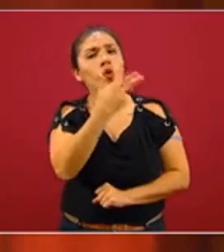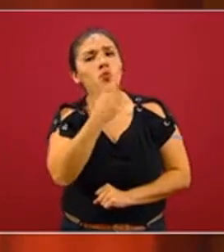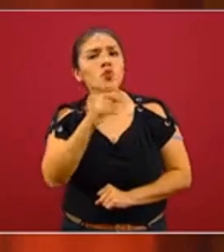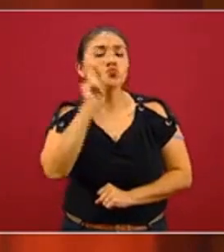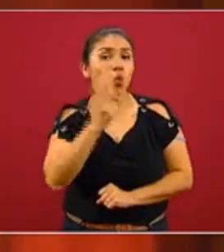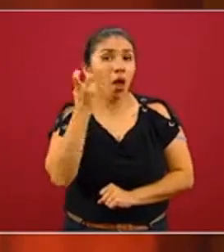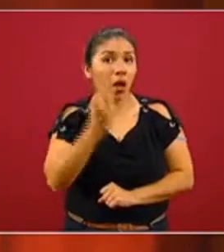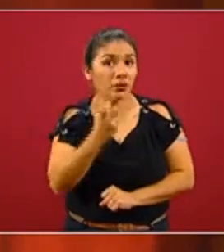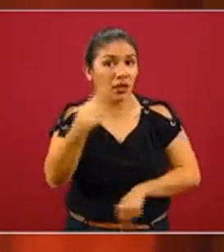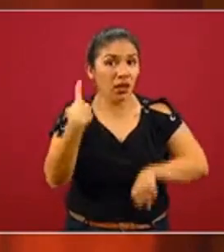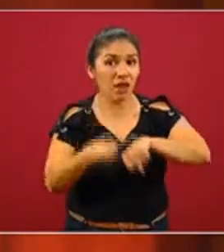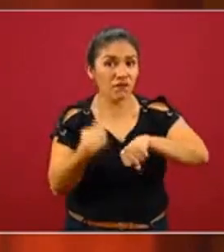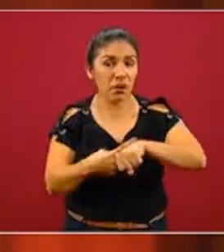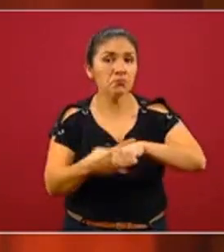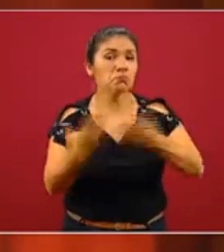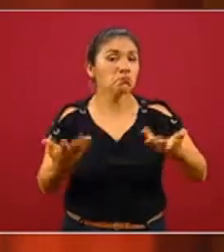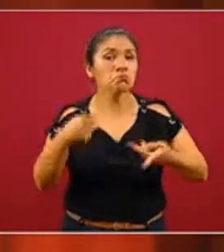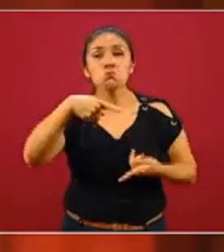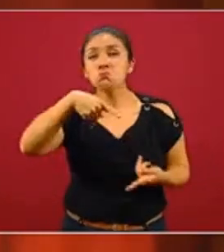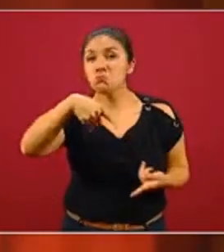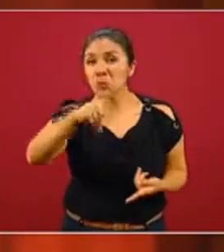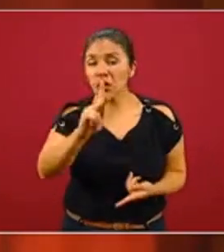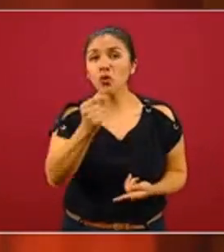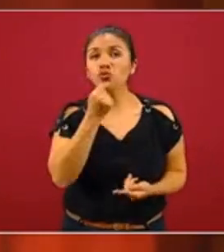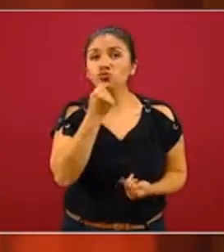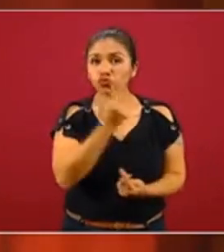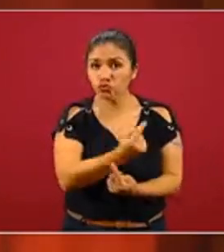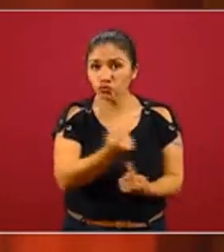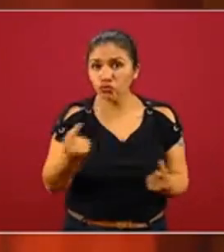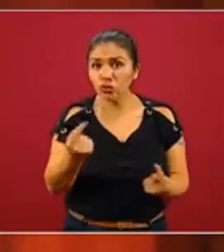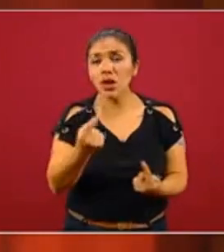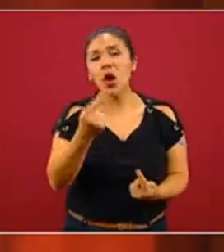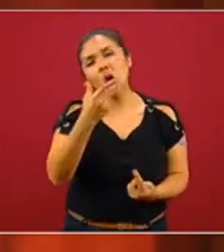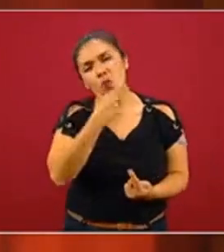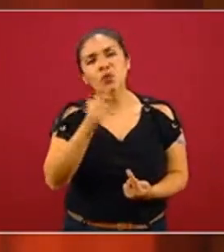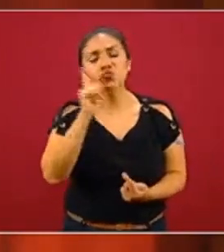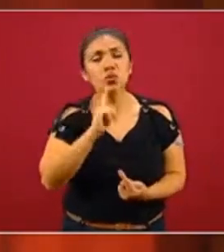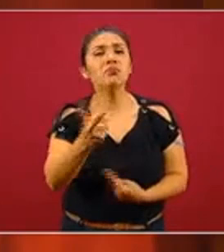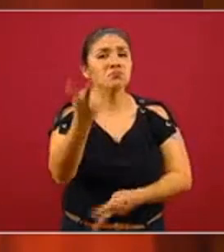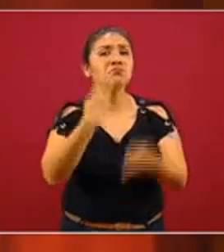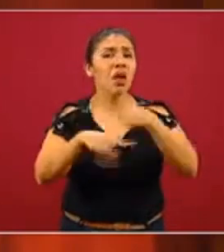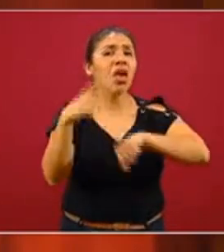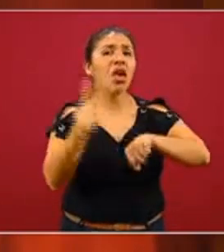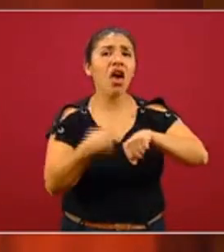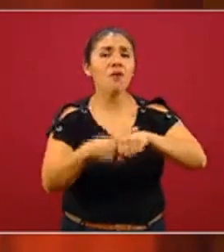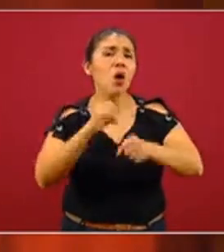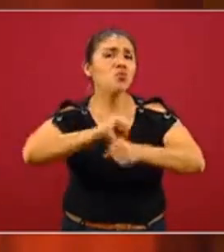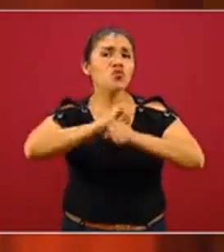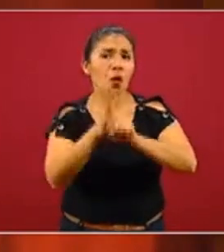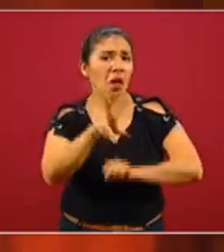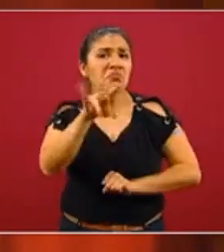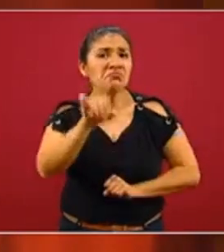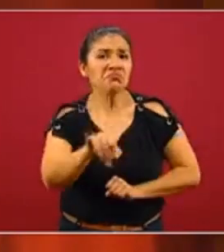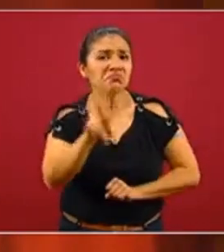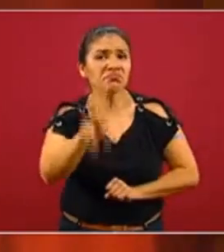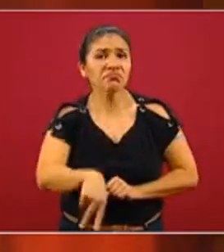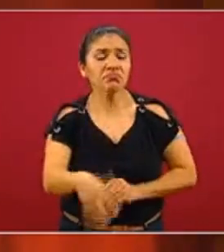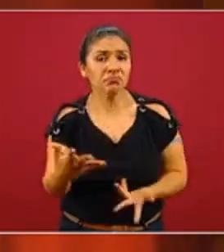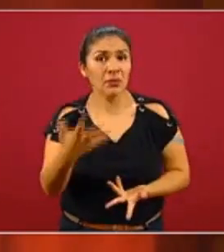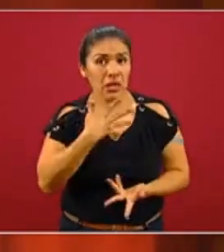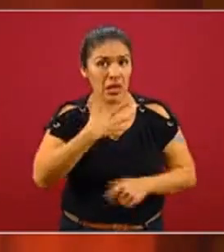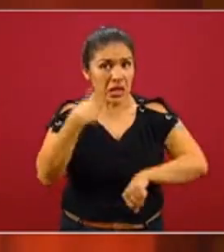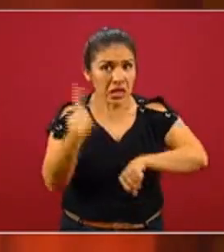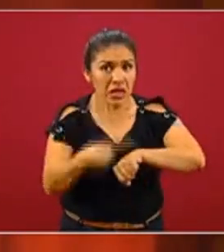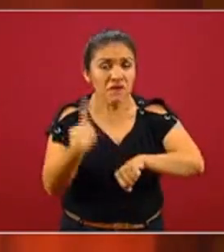epidemia. Sin embargo, los niños y niñas se enferman de COVID-19. Se